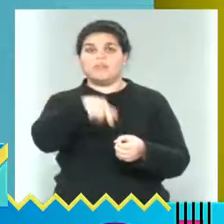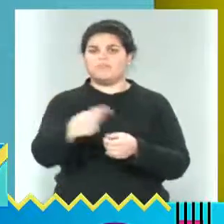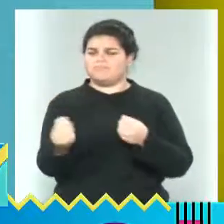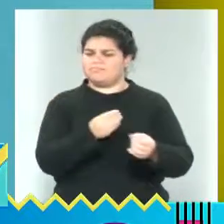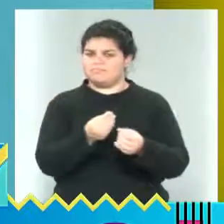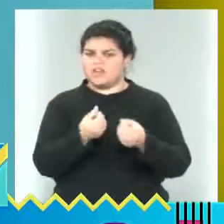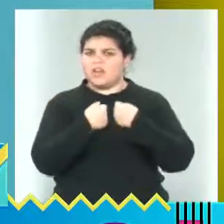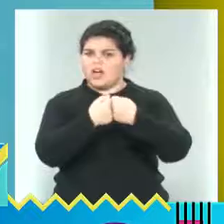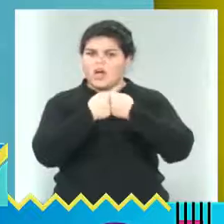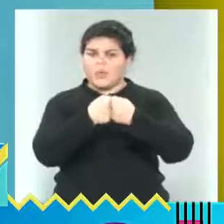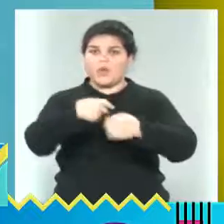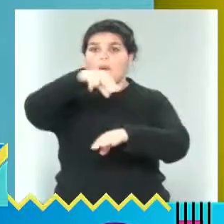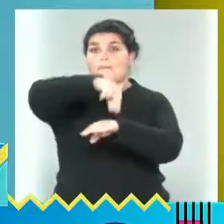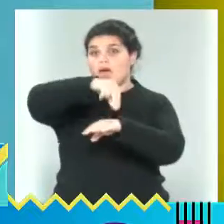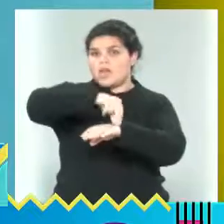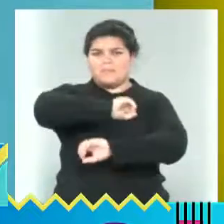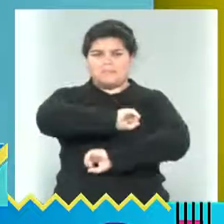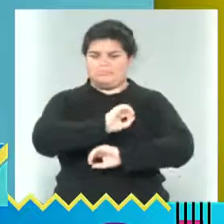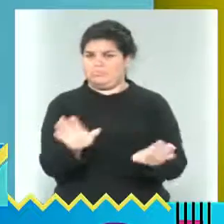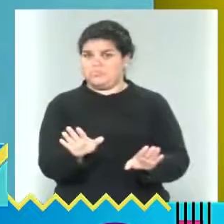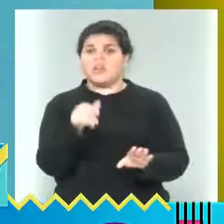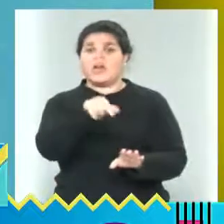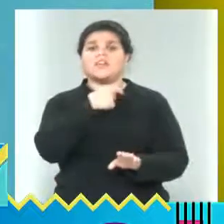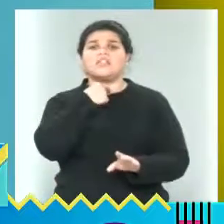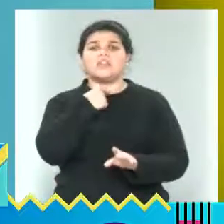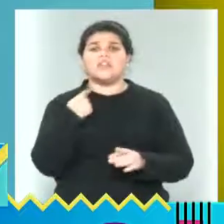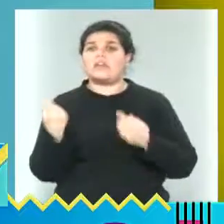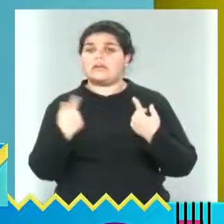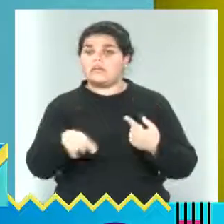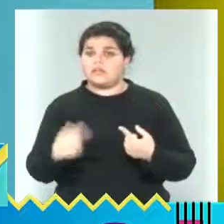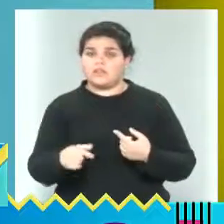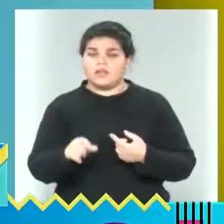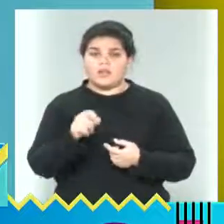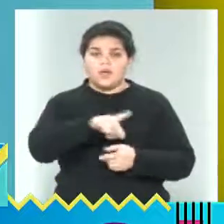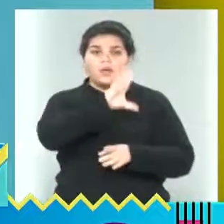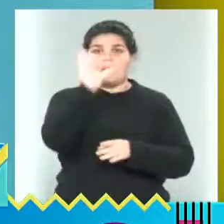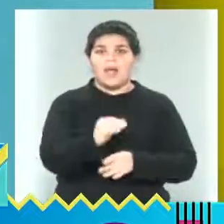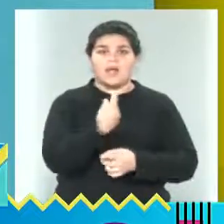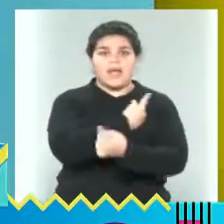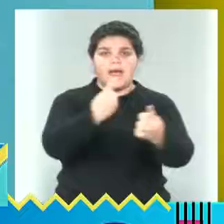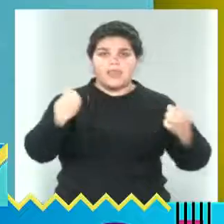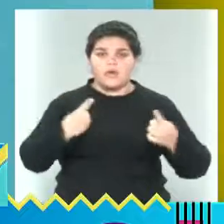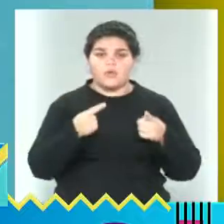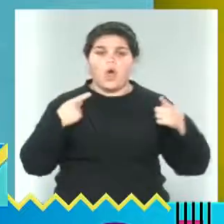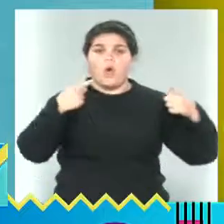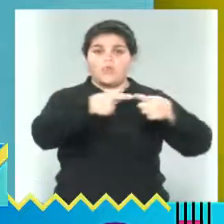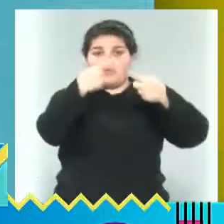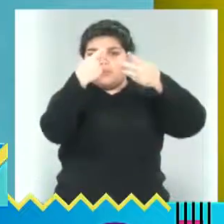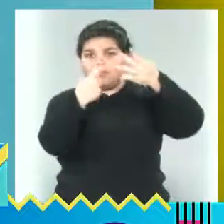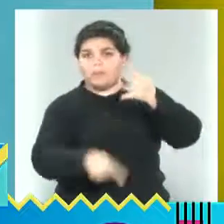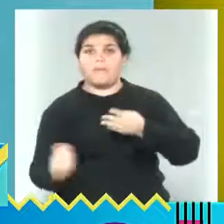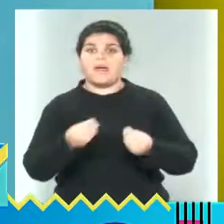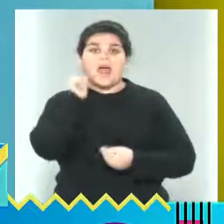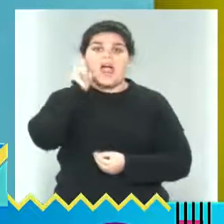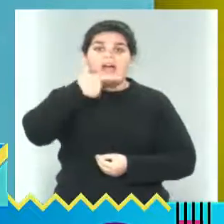este acuerdo de París, que lo que busca es justamente un porcentaje de reducción, de que cada país ponga un objetivo para esta reducción de emisión